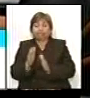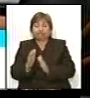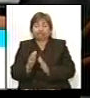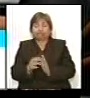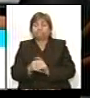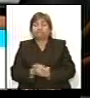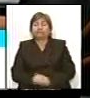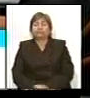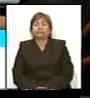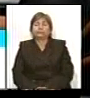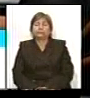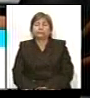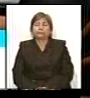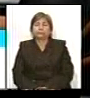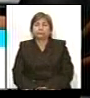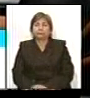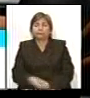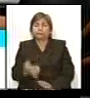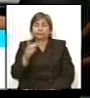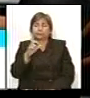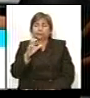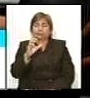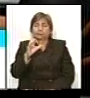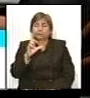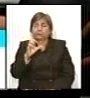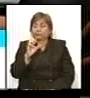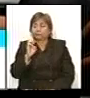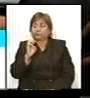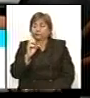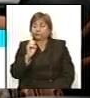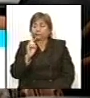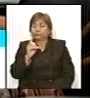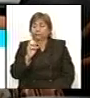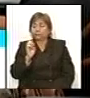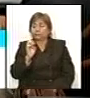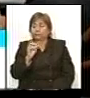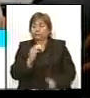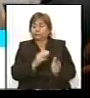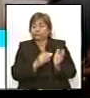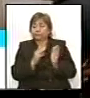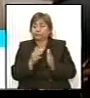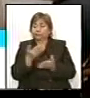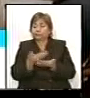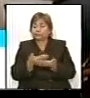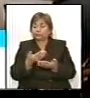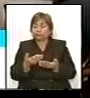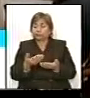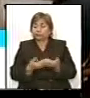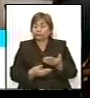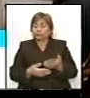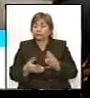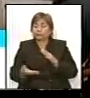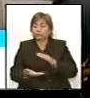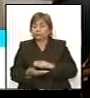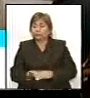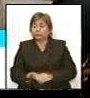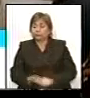con la abogada Elba de Ledesma, de repente para explicar un poco el procedimiento que hemos seguido en cada uno de esos paquetes, ¿no?